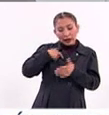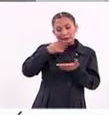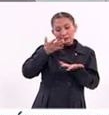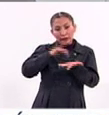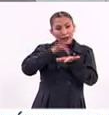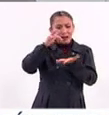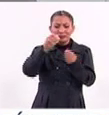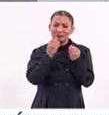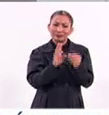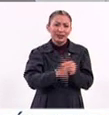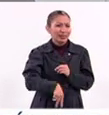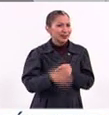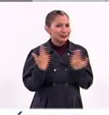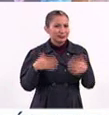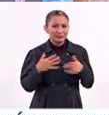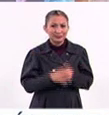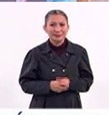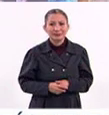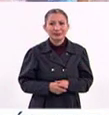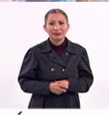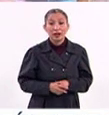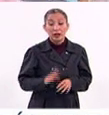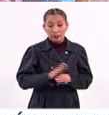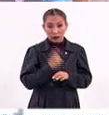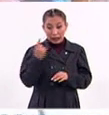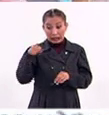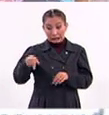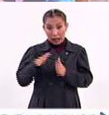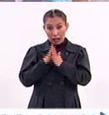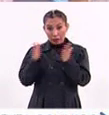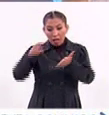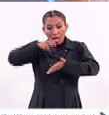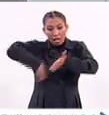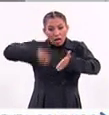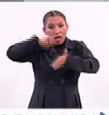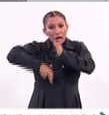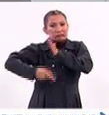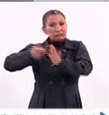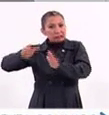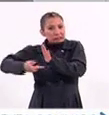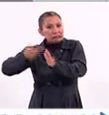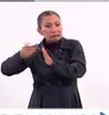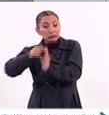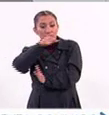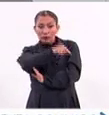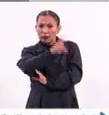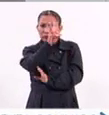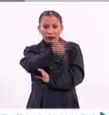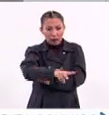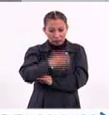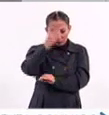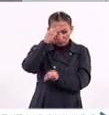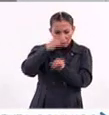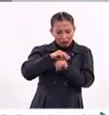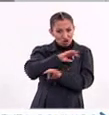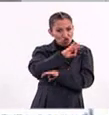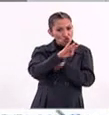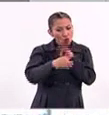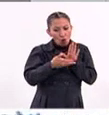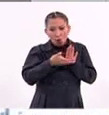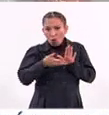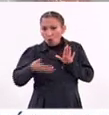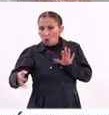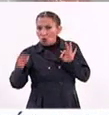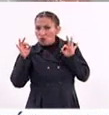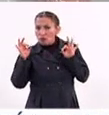lo agradecemos muchísimo, ¿no? Porque este libro se corrigió muchas veces y él, la verdad, no se le fue